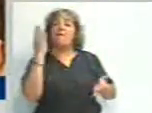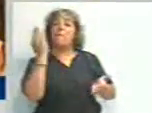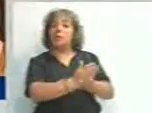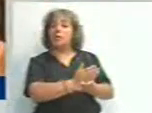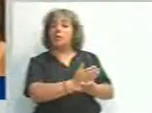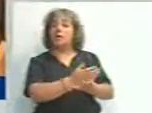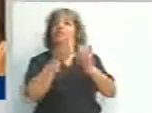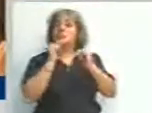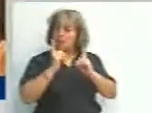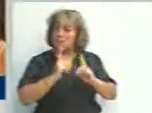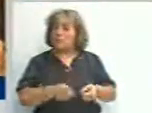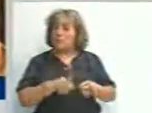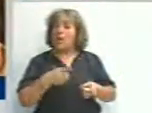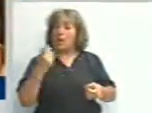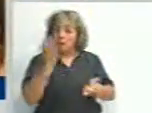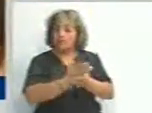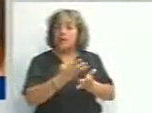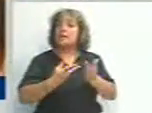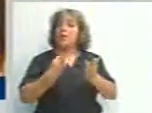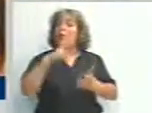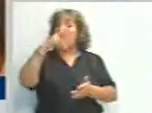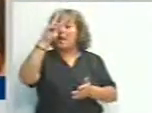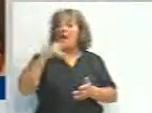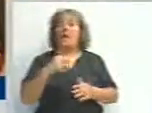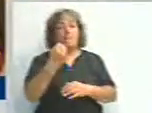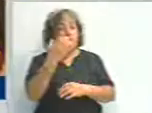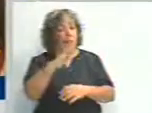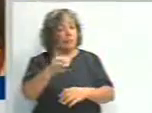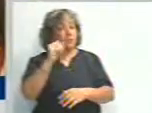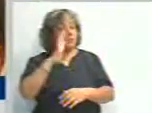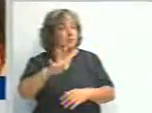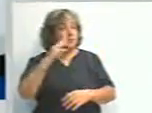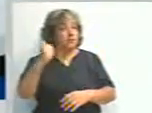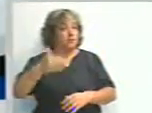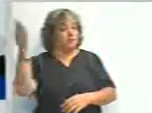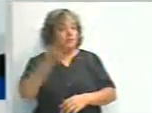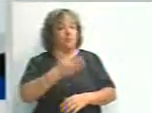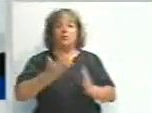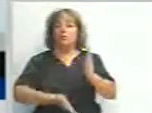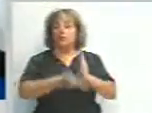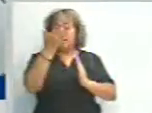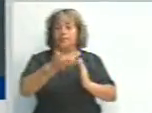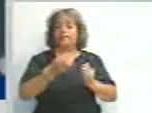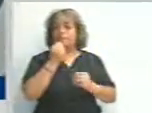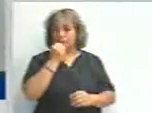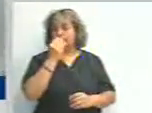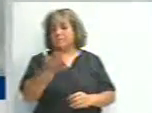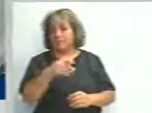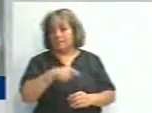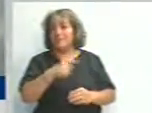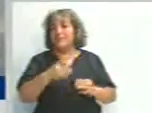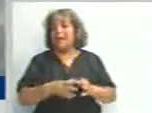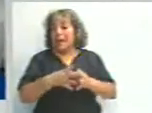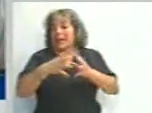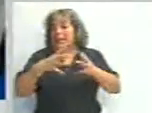infracciones. Las infracciones también se duplicaron, casi un 56% aumentaron infracciones, y lo mejor de todo es que este